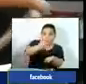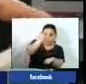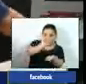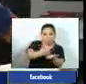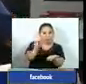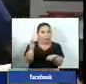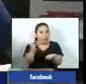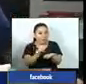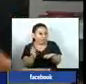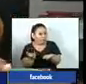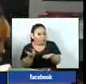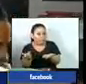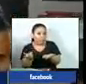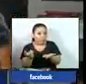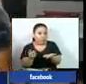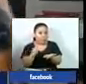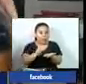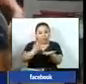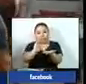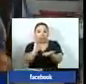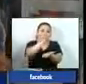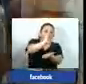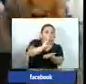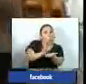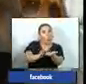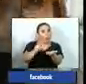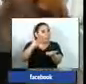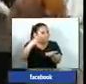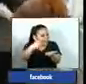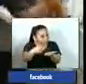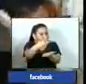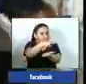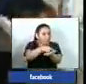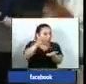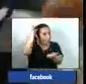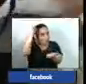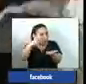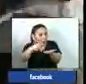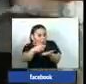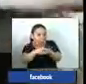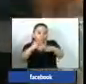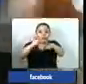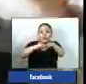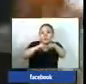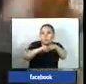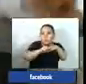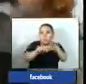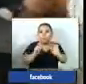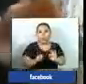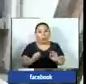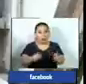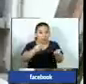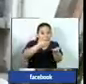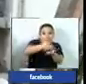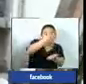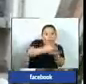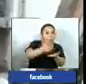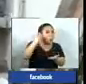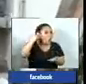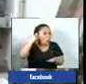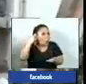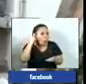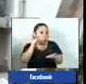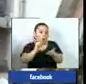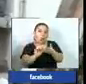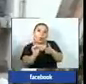el servicio de baño corte corte de uñas limpieza de oídos extracción de glándulas